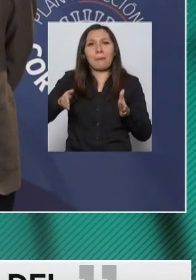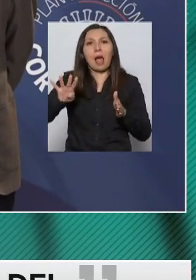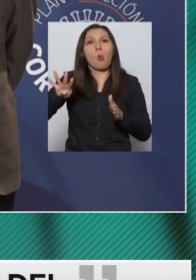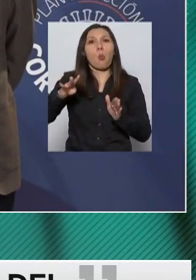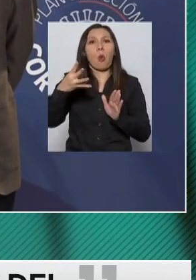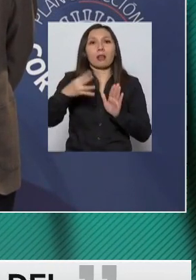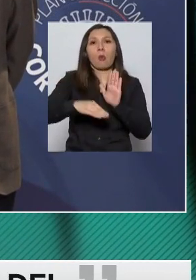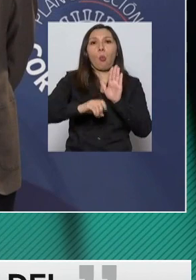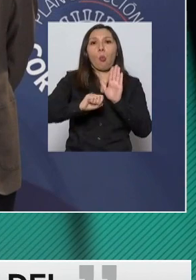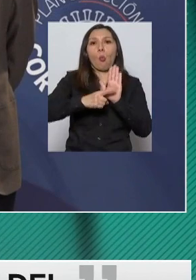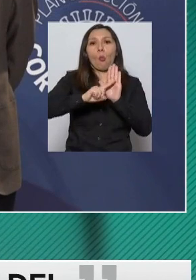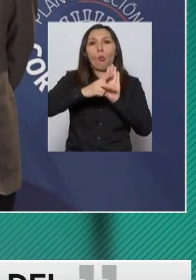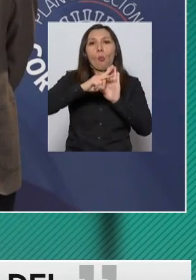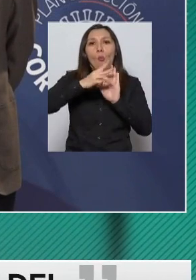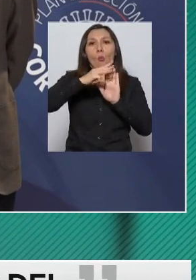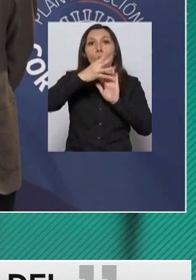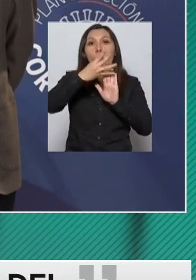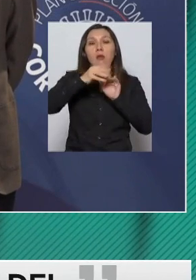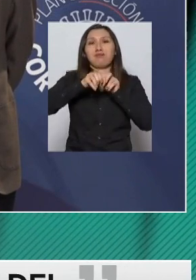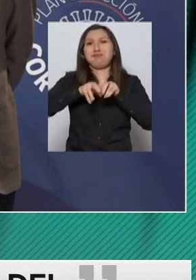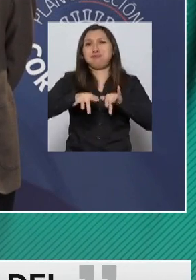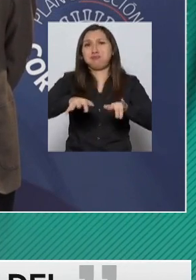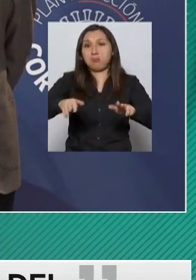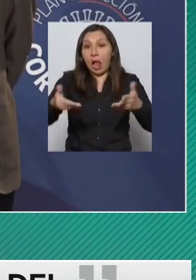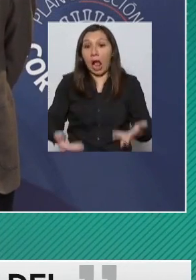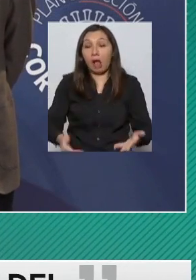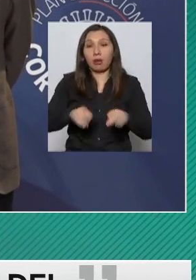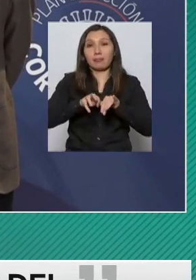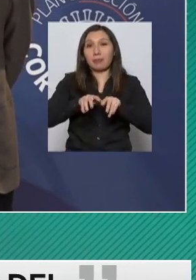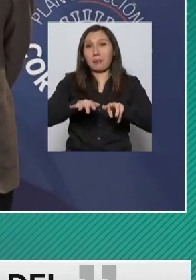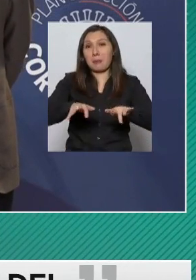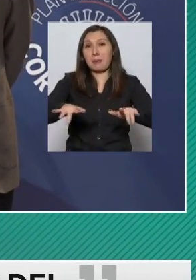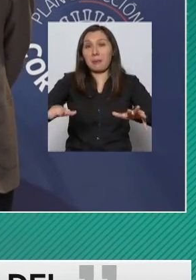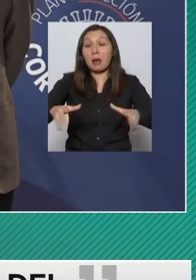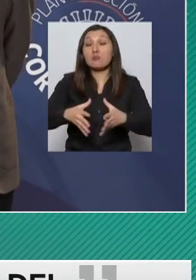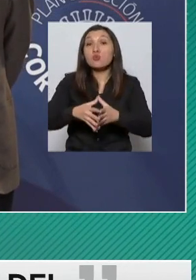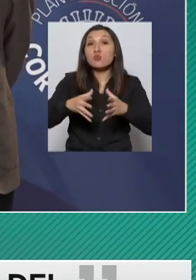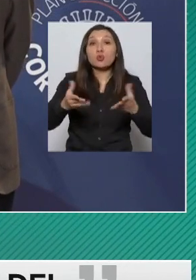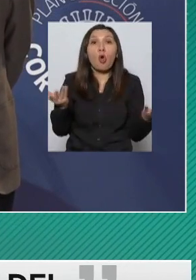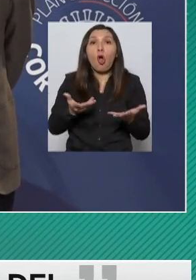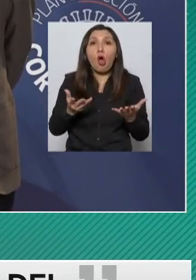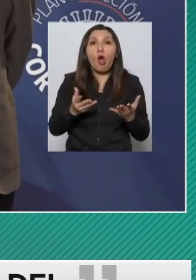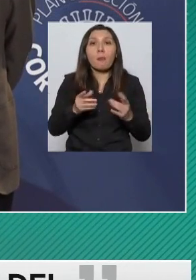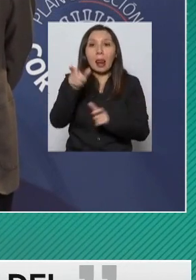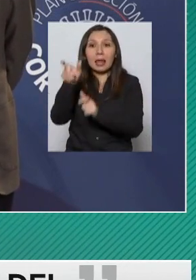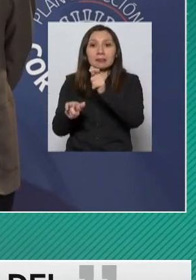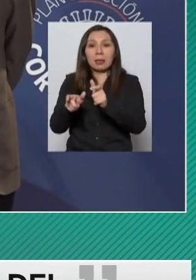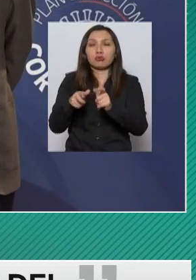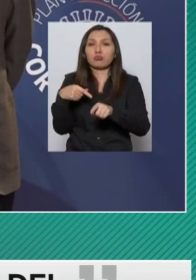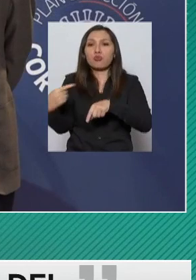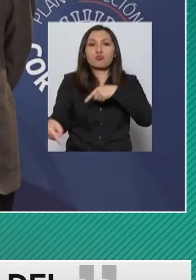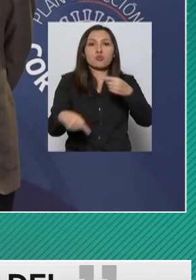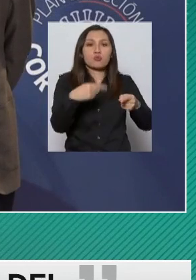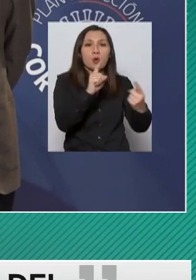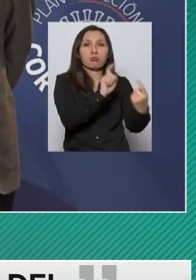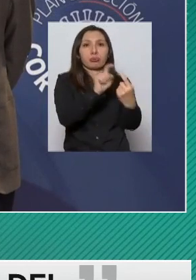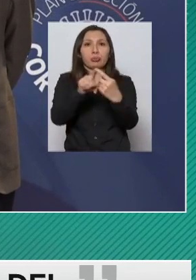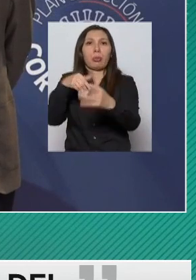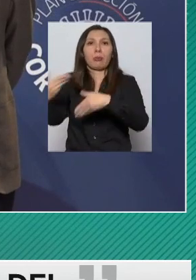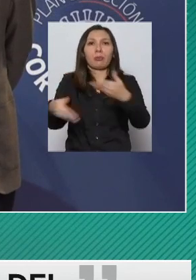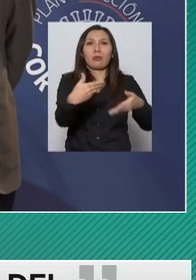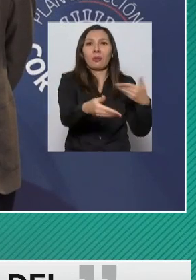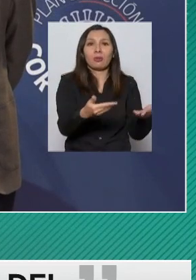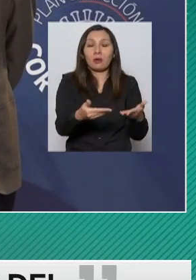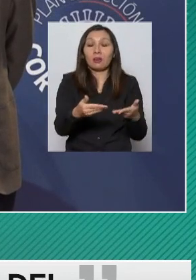vale decir de difusión extensa a través de la comunidad de los contagios